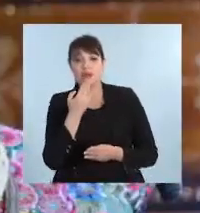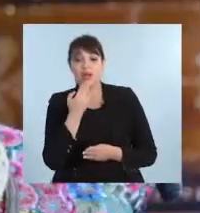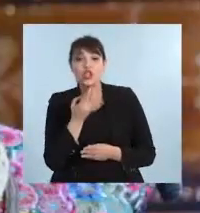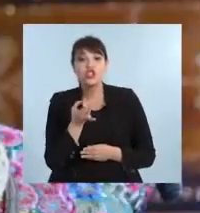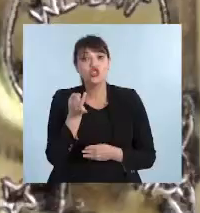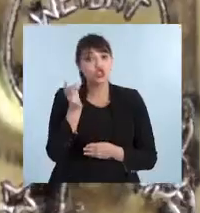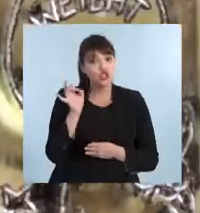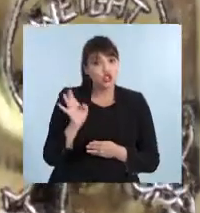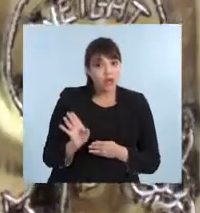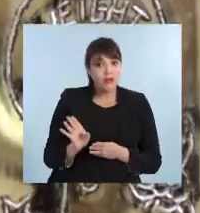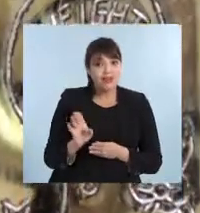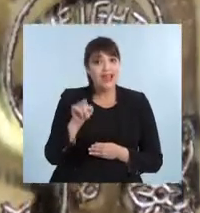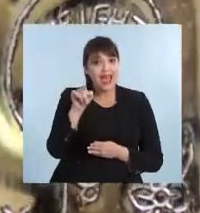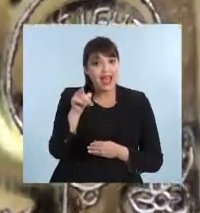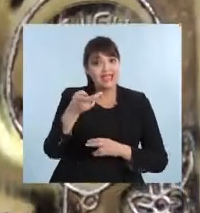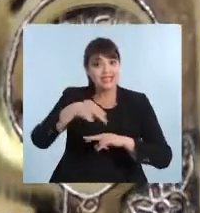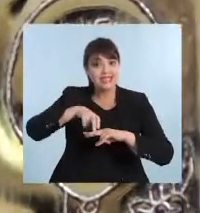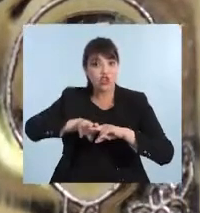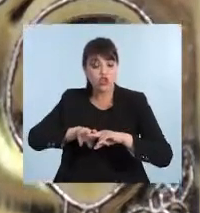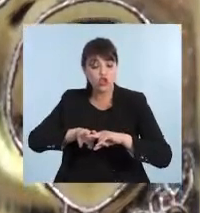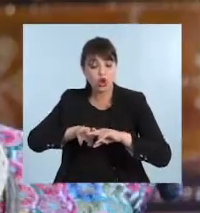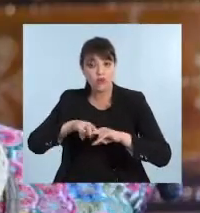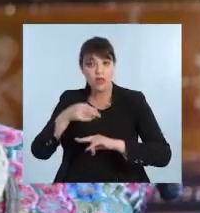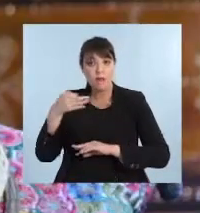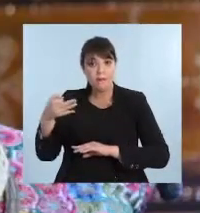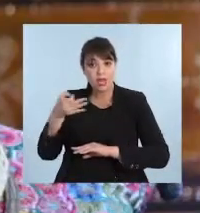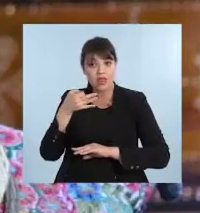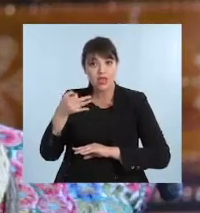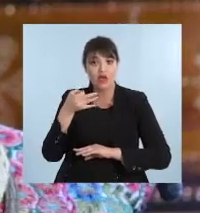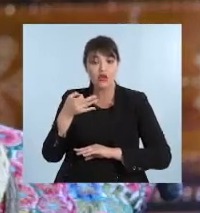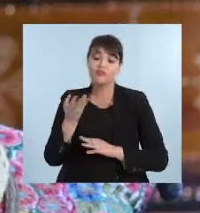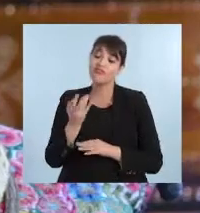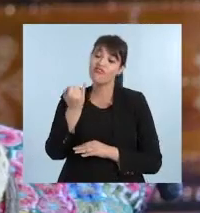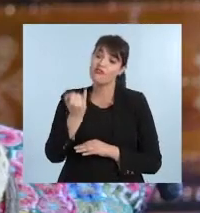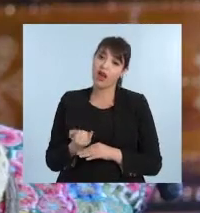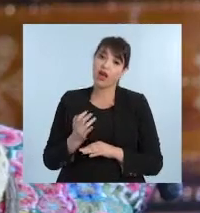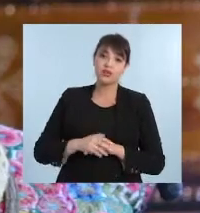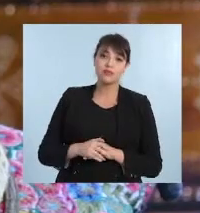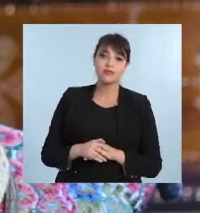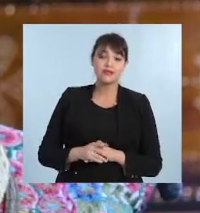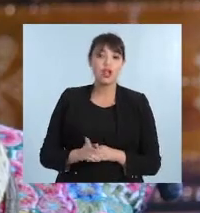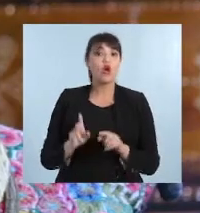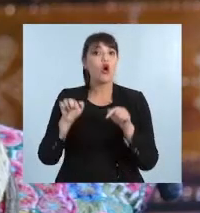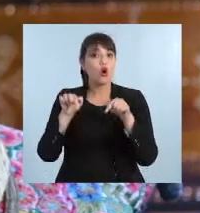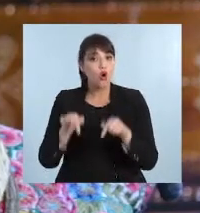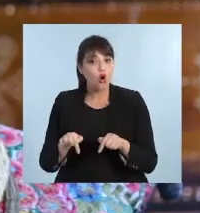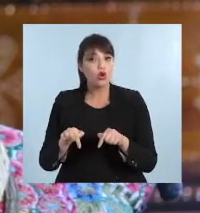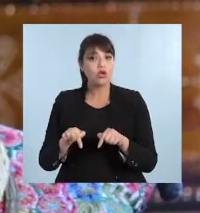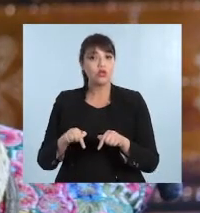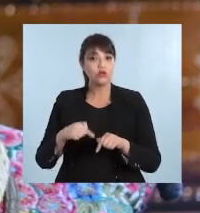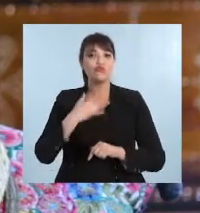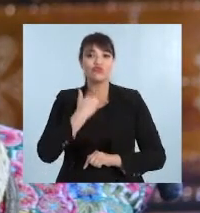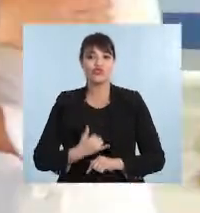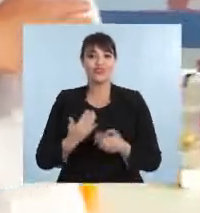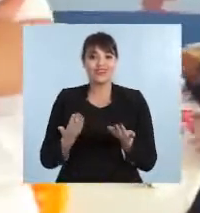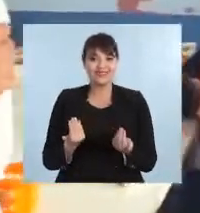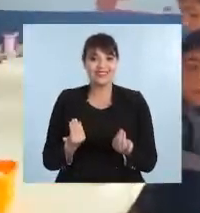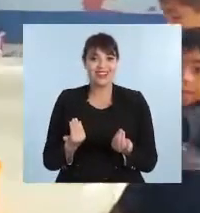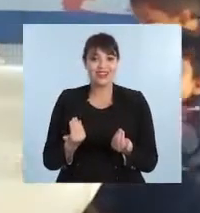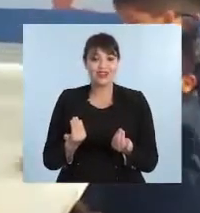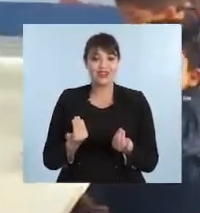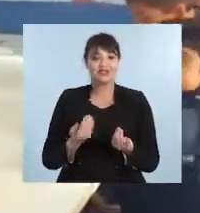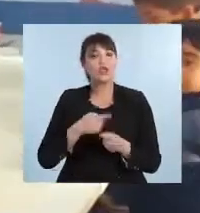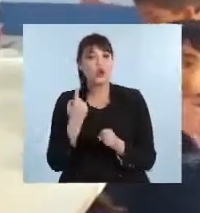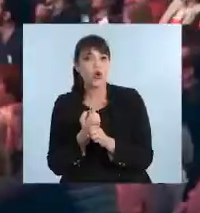No, yo no lo digo. Solamente que en un momento dado Alejandro se sentó conmigo y me dijo, flaca, en este momento